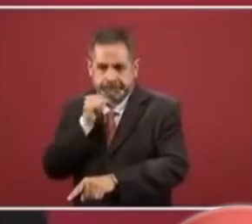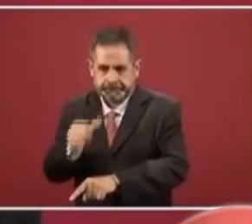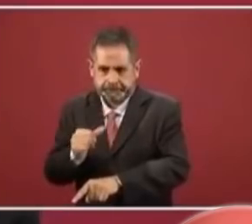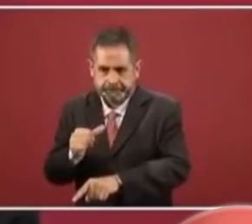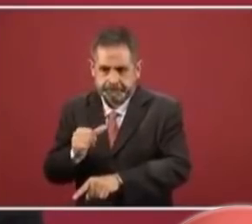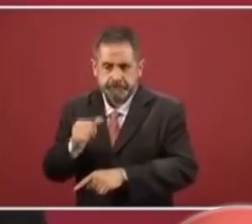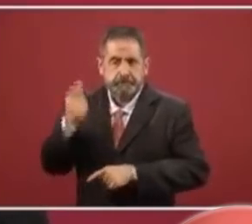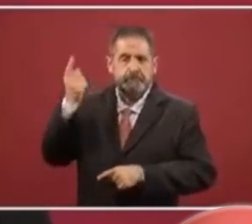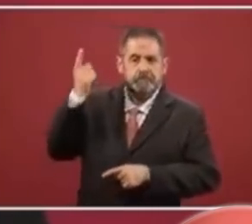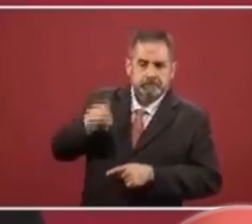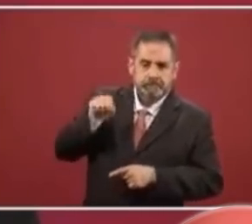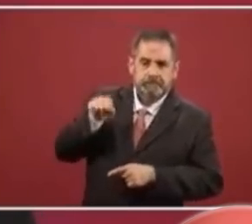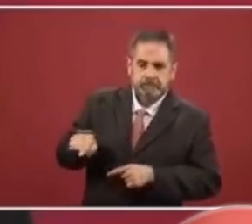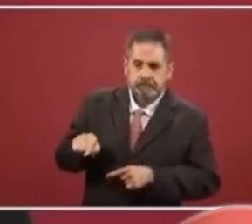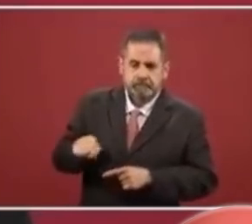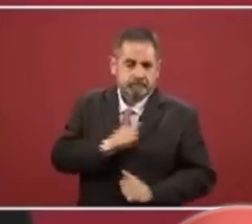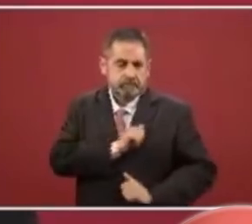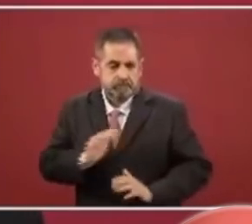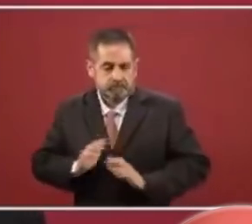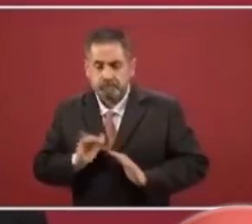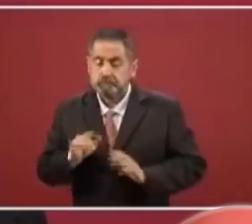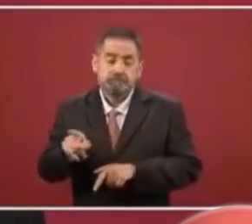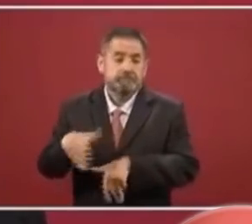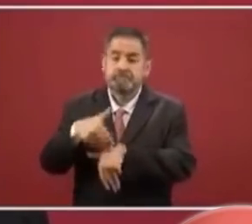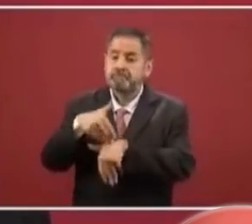Haya sido el ejército, haya